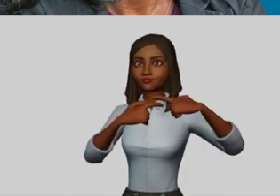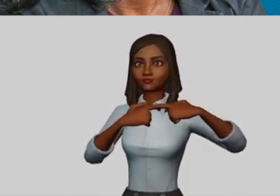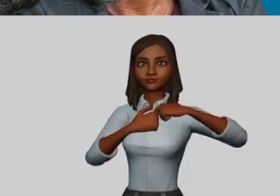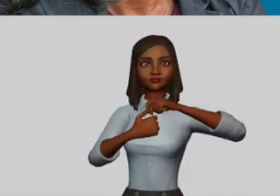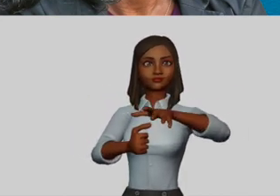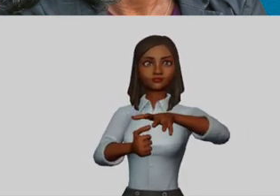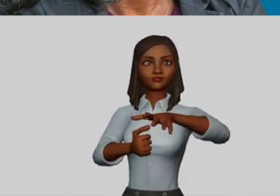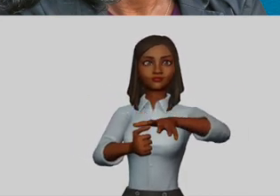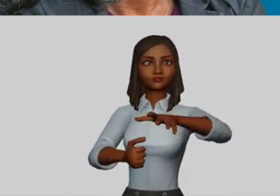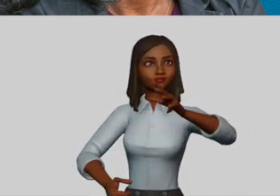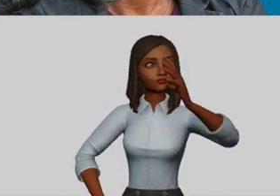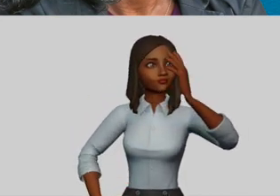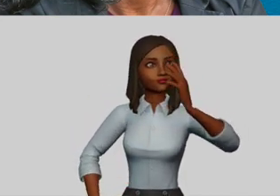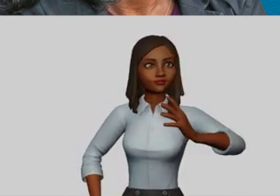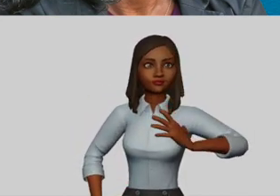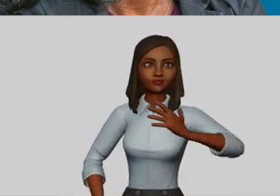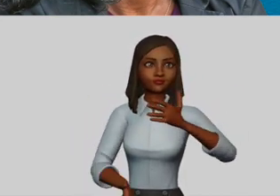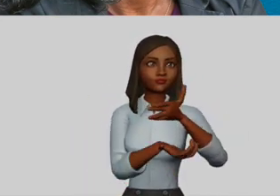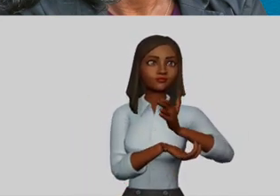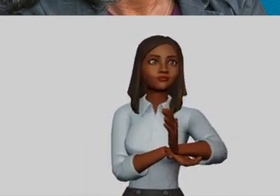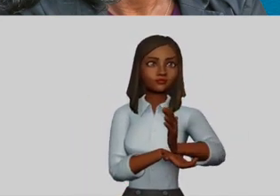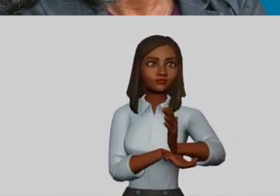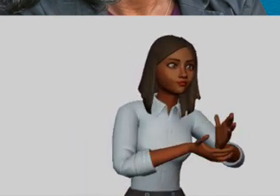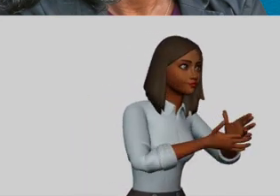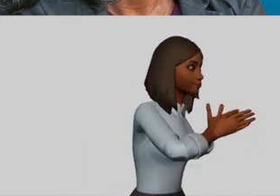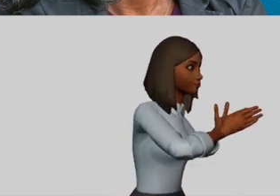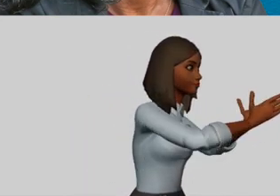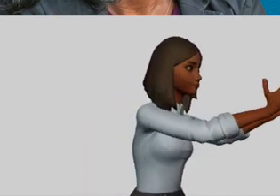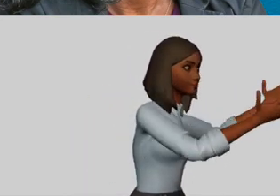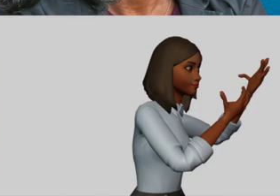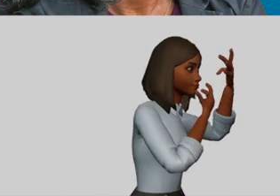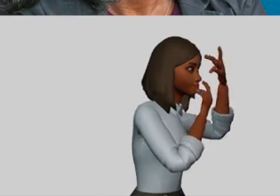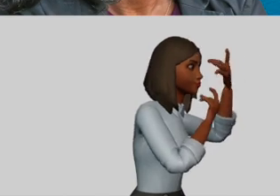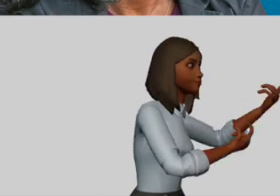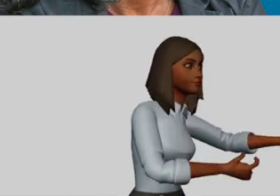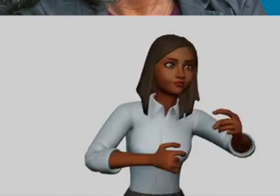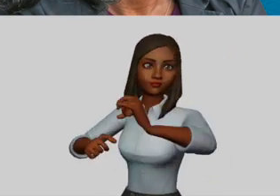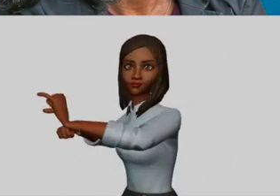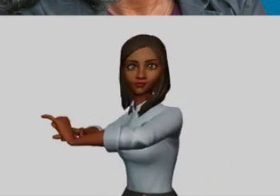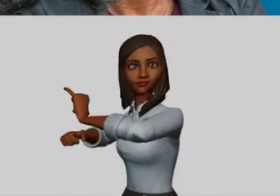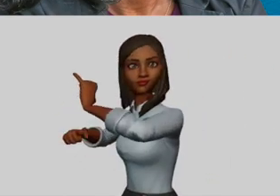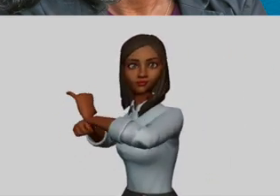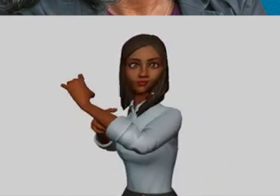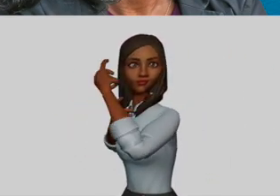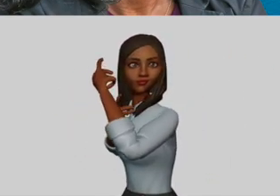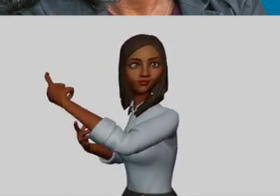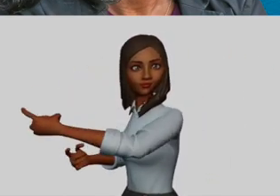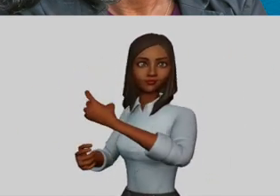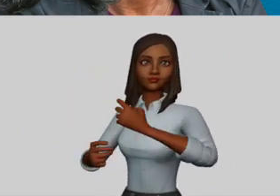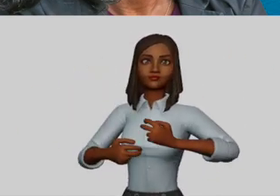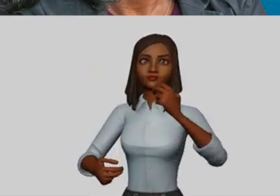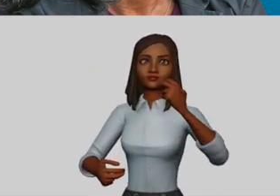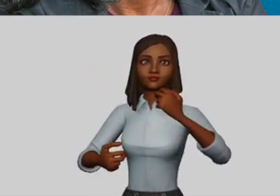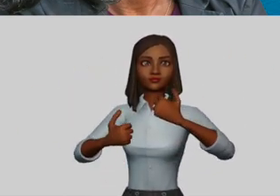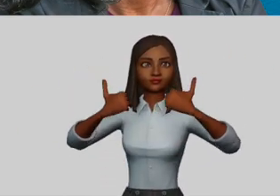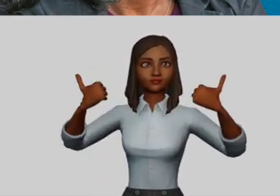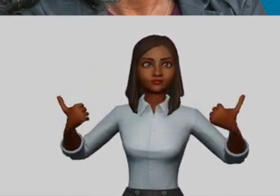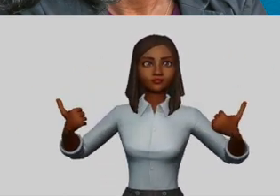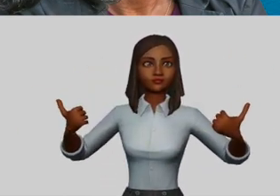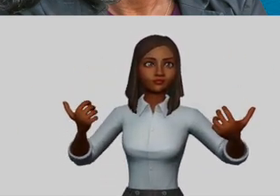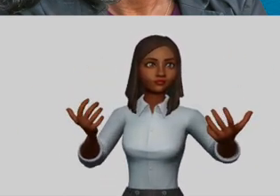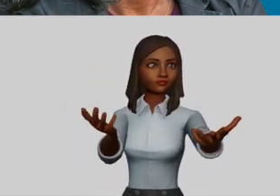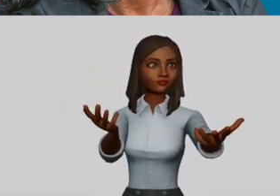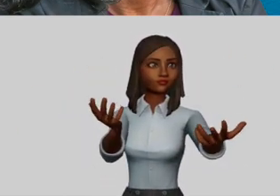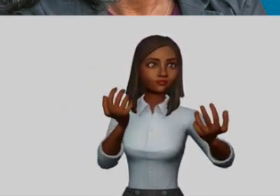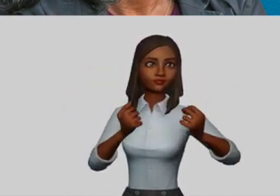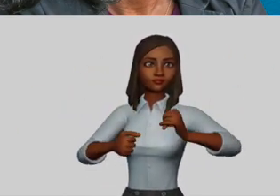Fannie Mae y el rol que asumiste cuando entraste ahí con tu primer empleo. Bueno, entonces Fannie Mae es